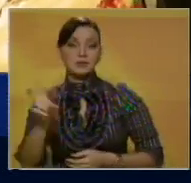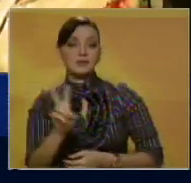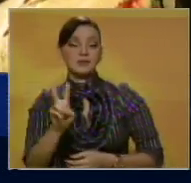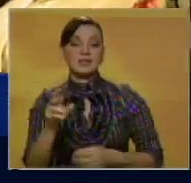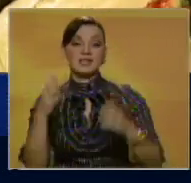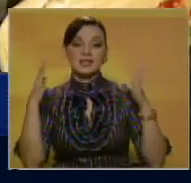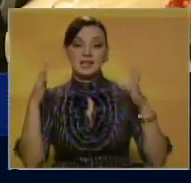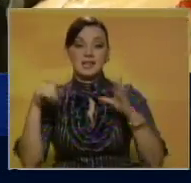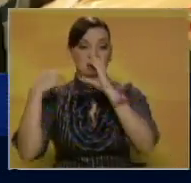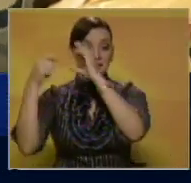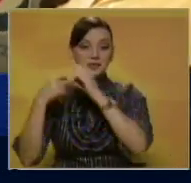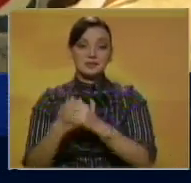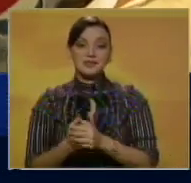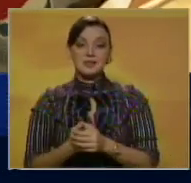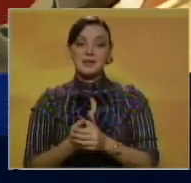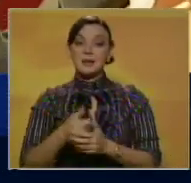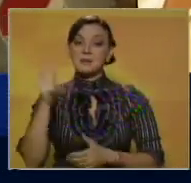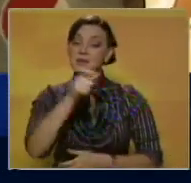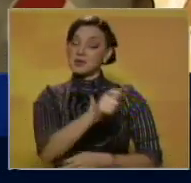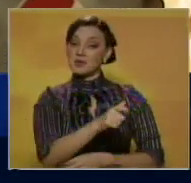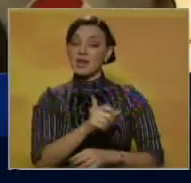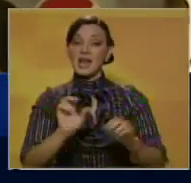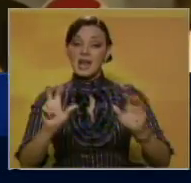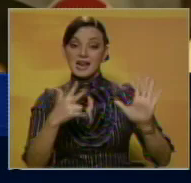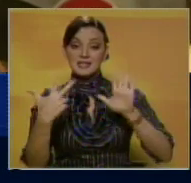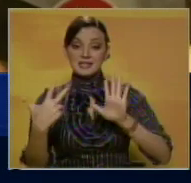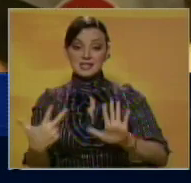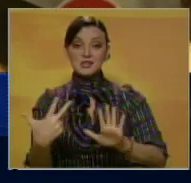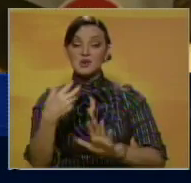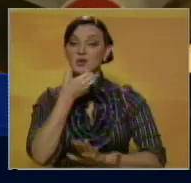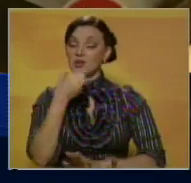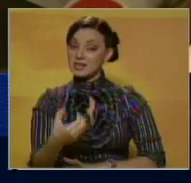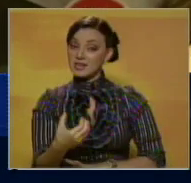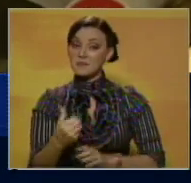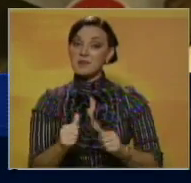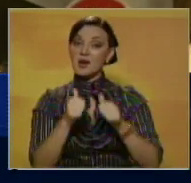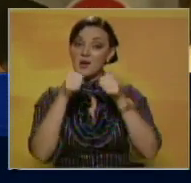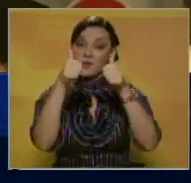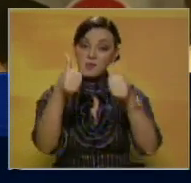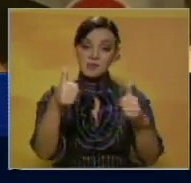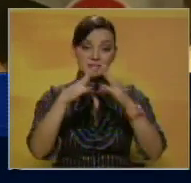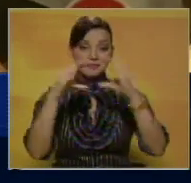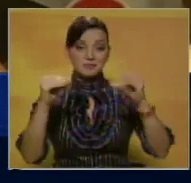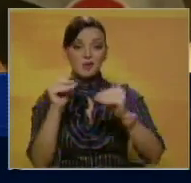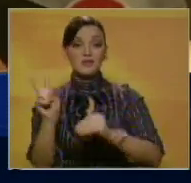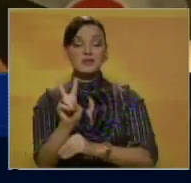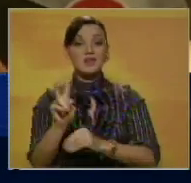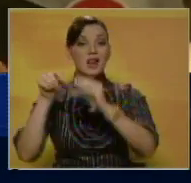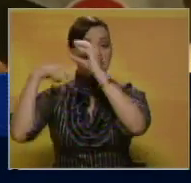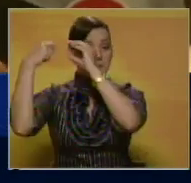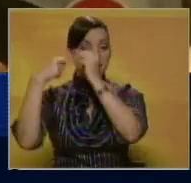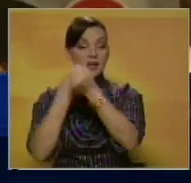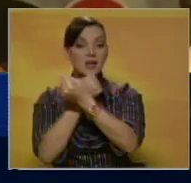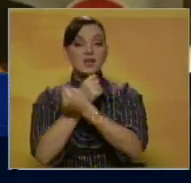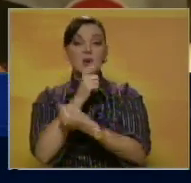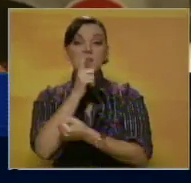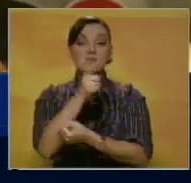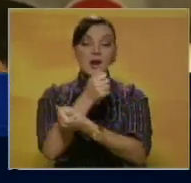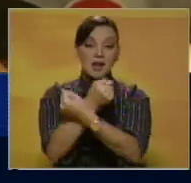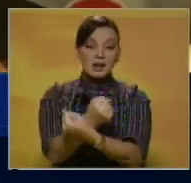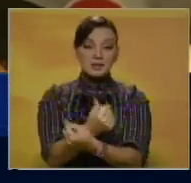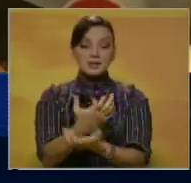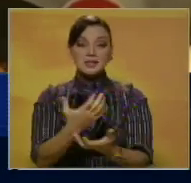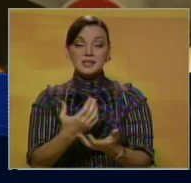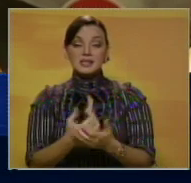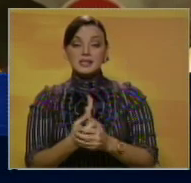premier. Bueno, mi gente, a partir del 18 de diciembre no se pueden perder el gran estreno nacional de la película El Malquerido, en la cual estoy